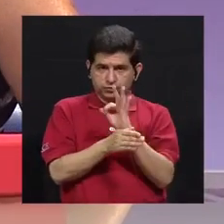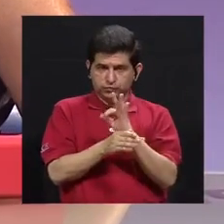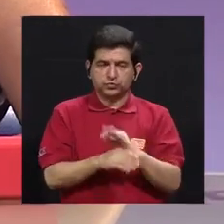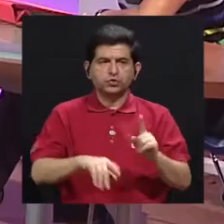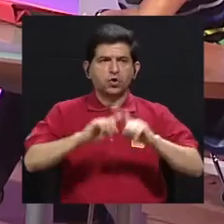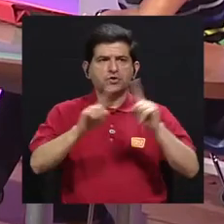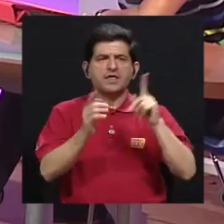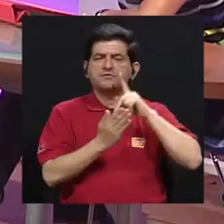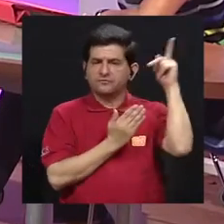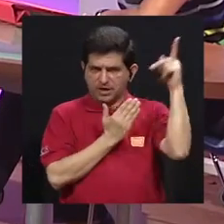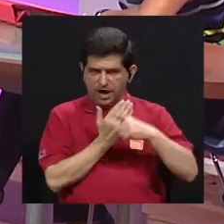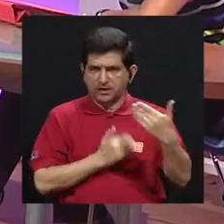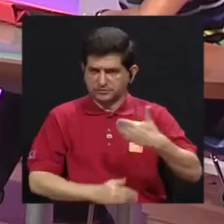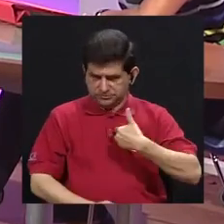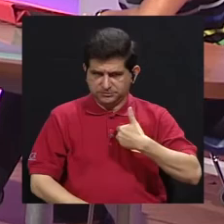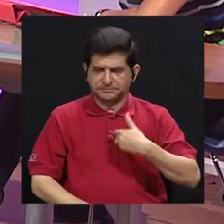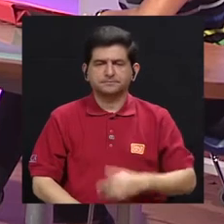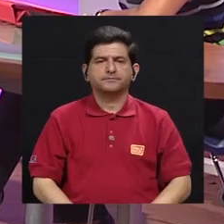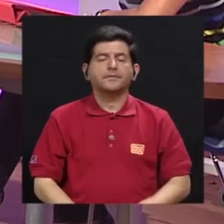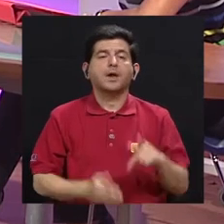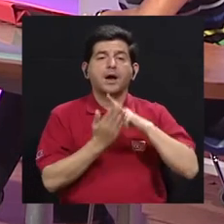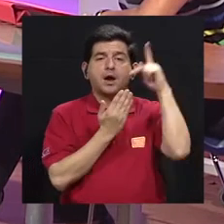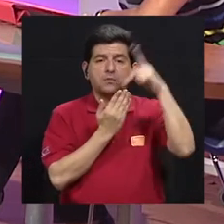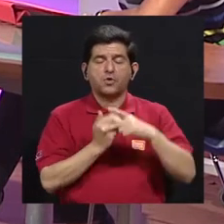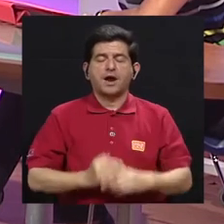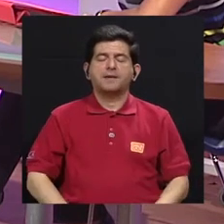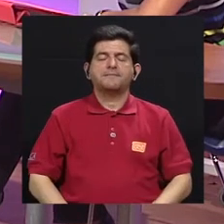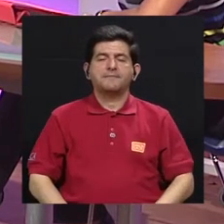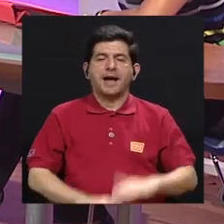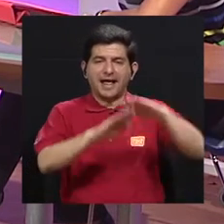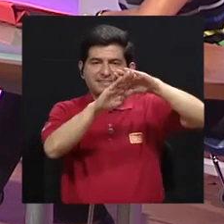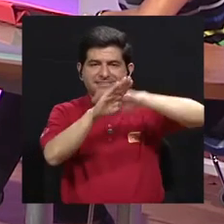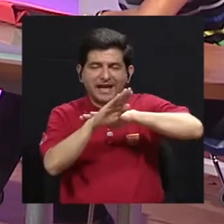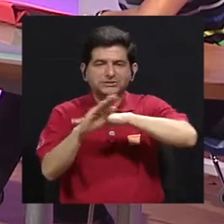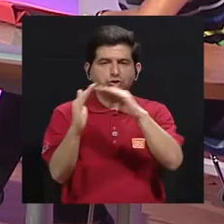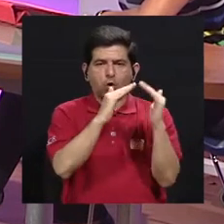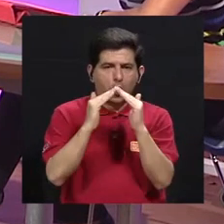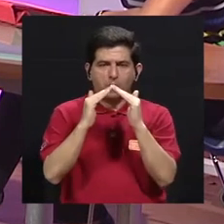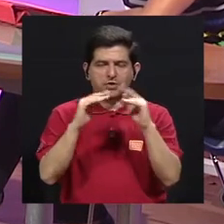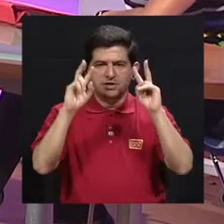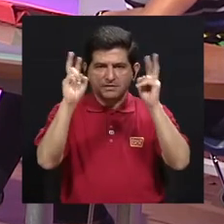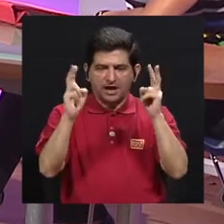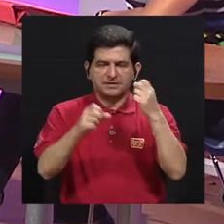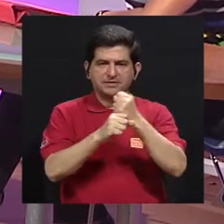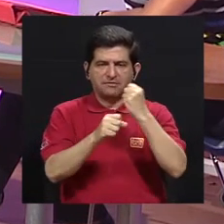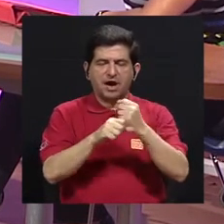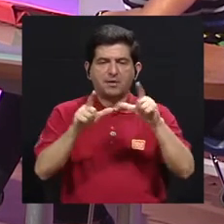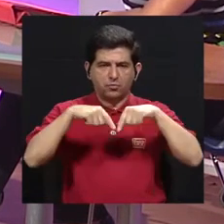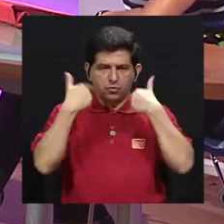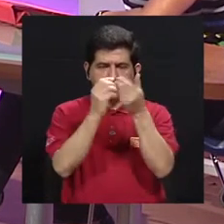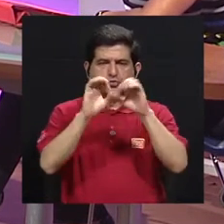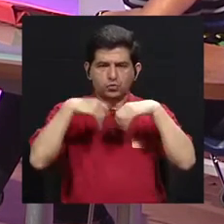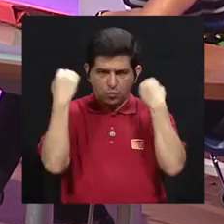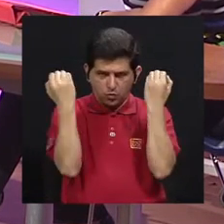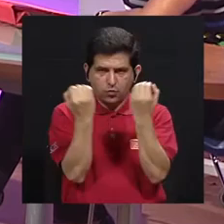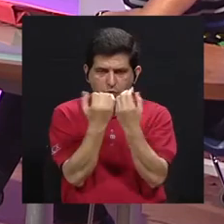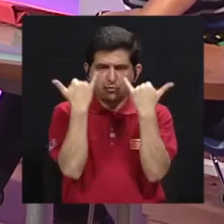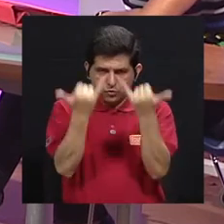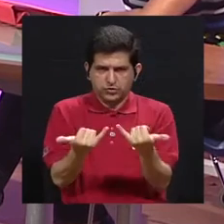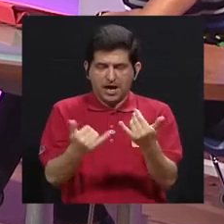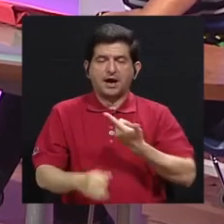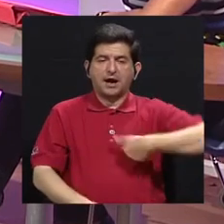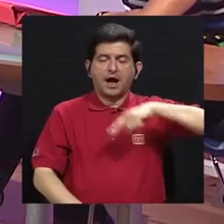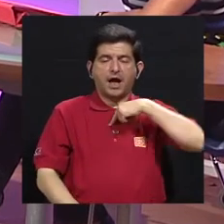tenemos varios programas verdad está el programa techo comunidad donde trabajamos con grupos organizados a